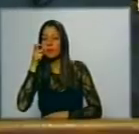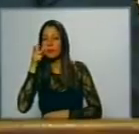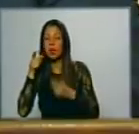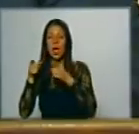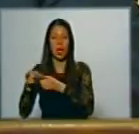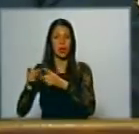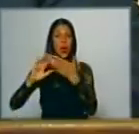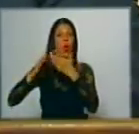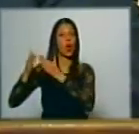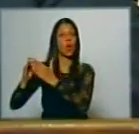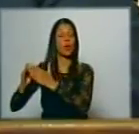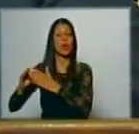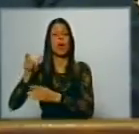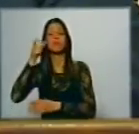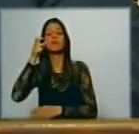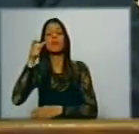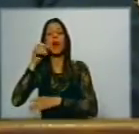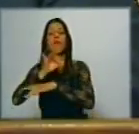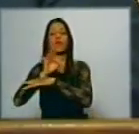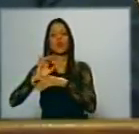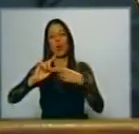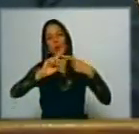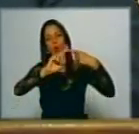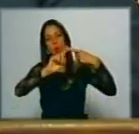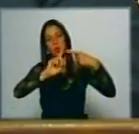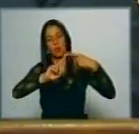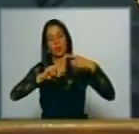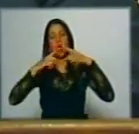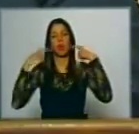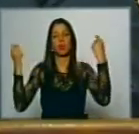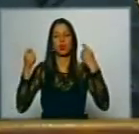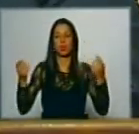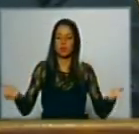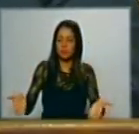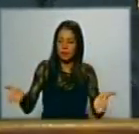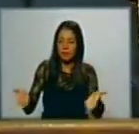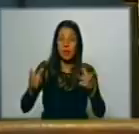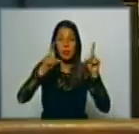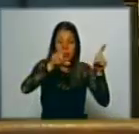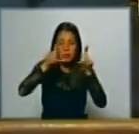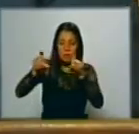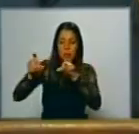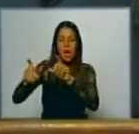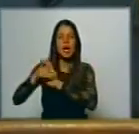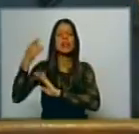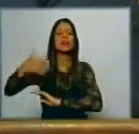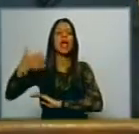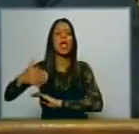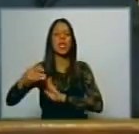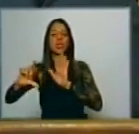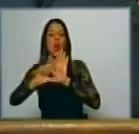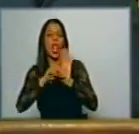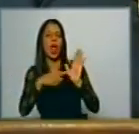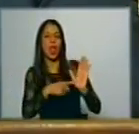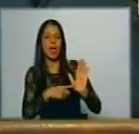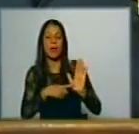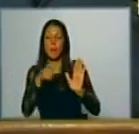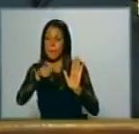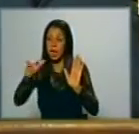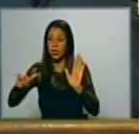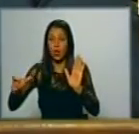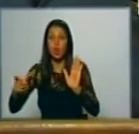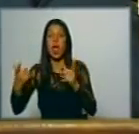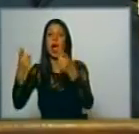las siguientes funciones. 1. Promover y educar en materia de derechos e intereses de las personas